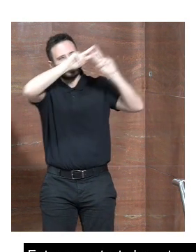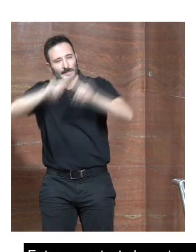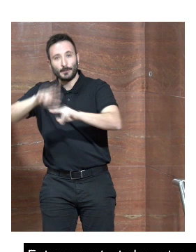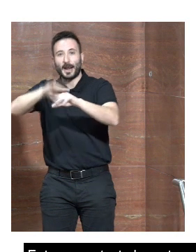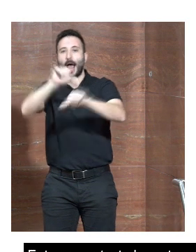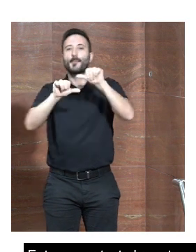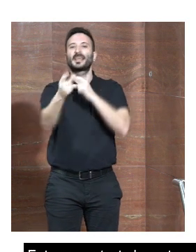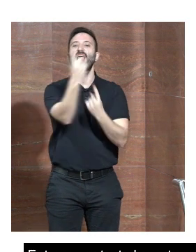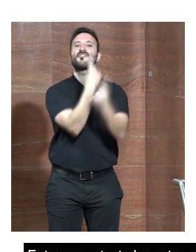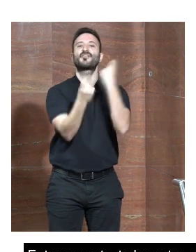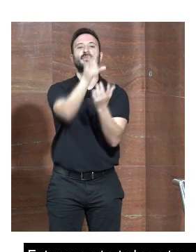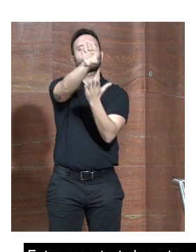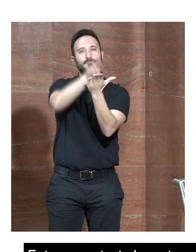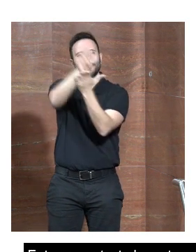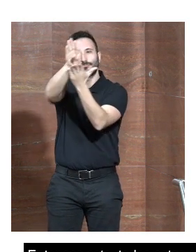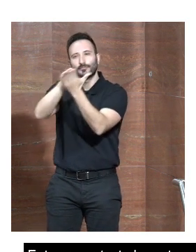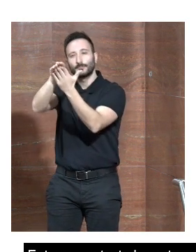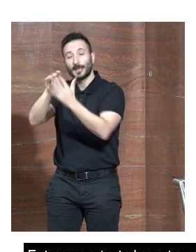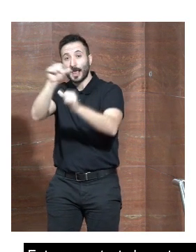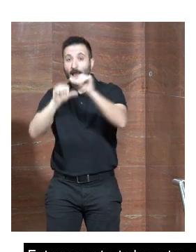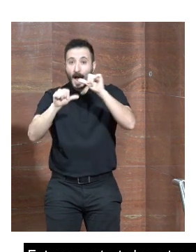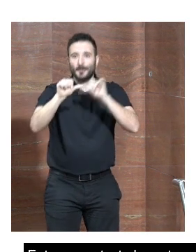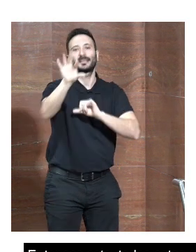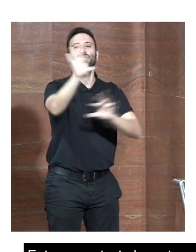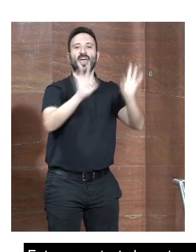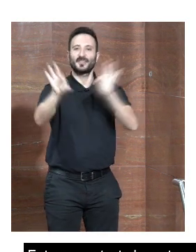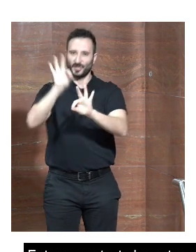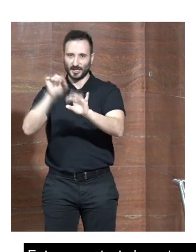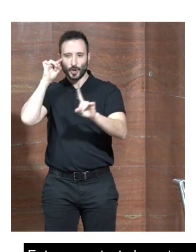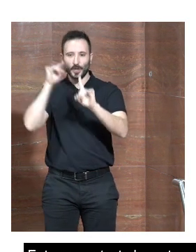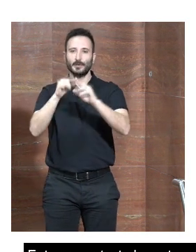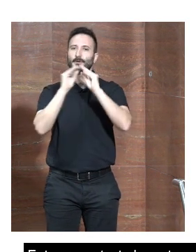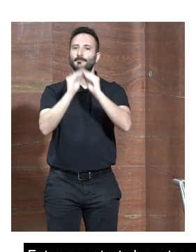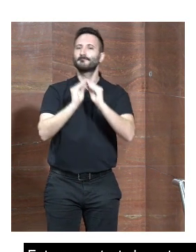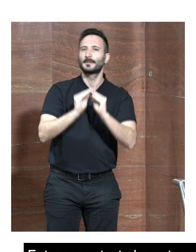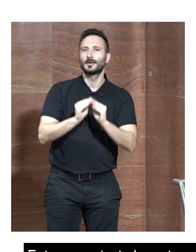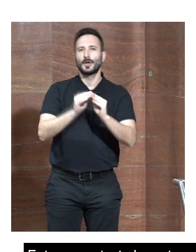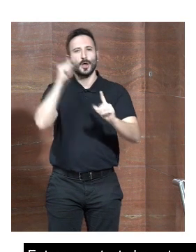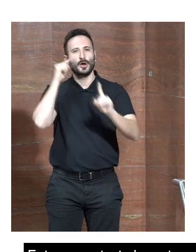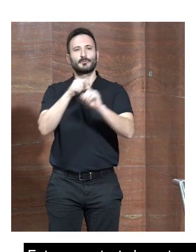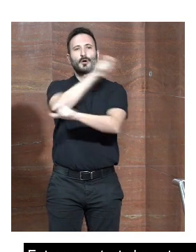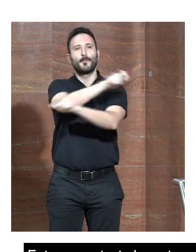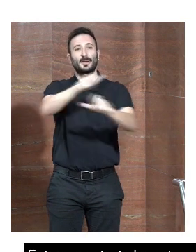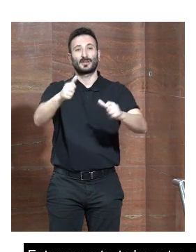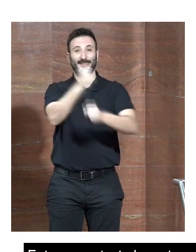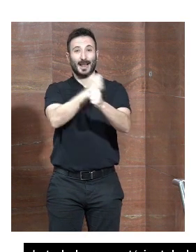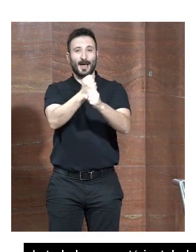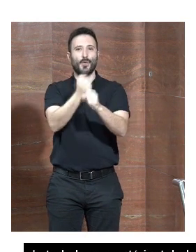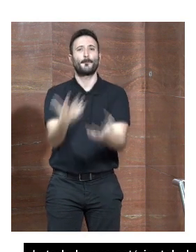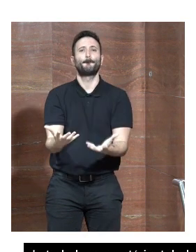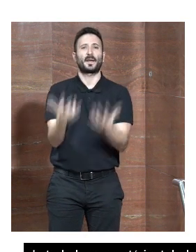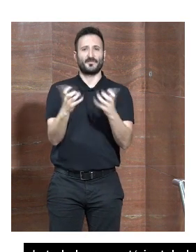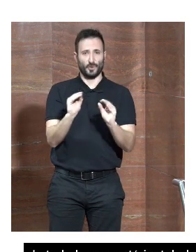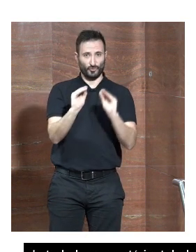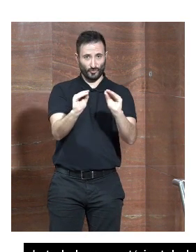información y tomar decisiones basadas en ella, para poder optimizar y al final redundar en beneficio de los empleados